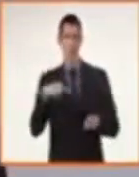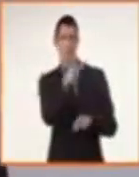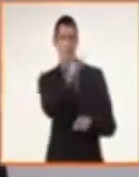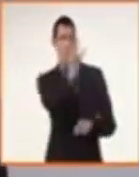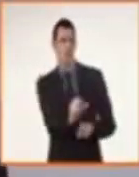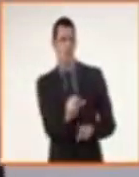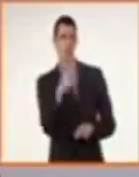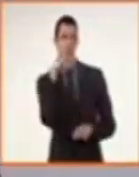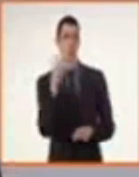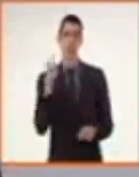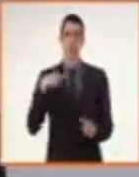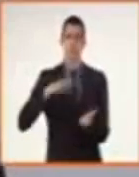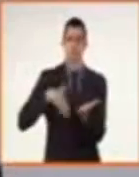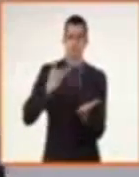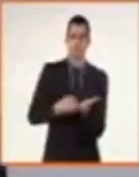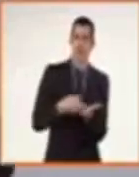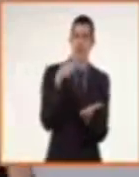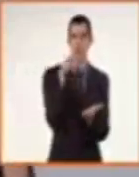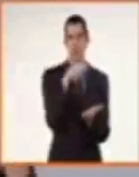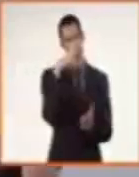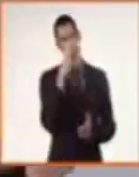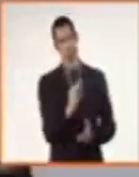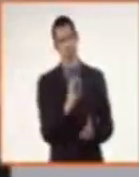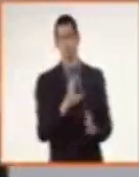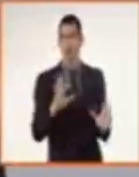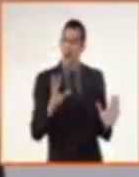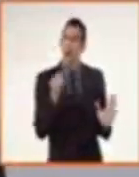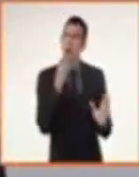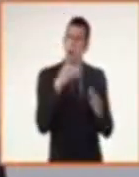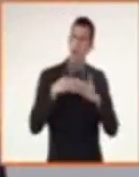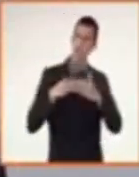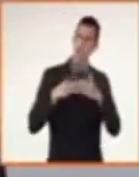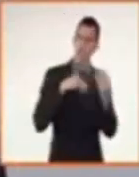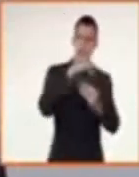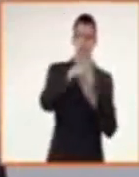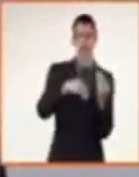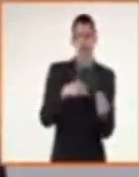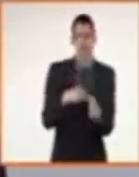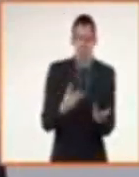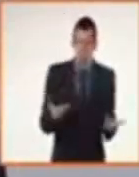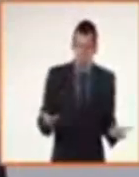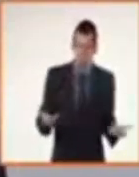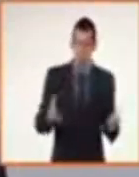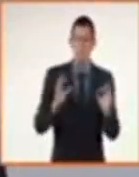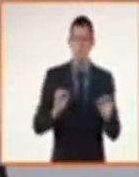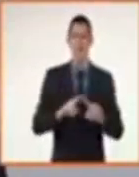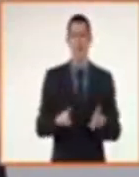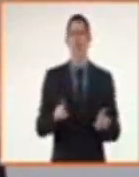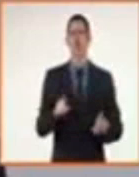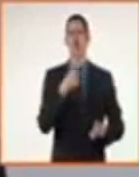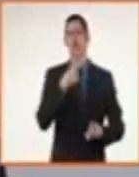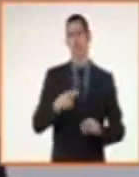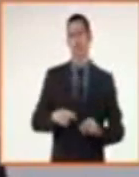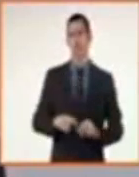va a votar. Pero yo creo que aún con eso tú ves la madurez del voto que se hizo